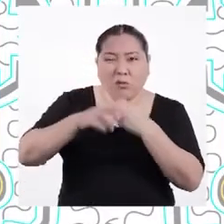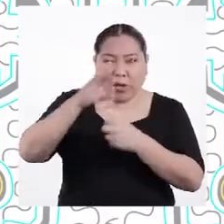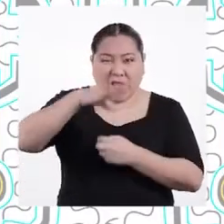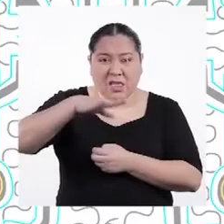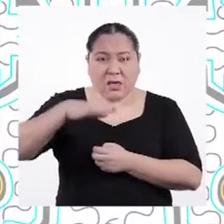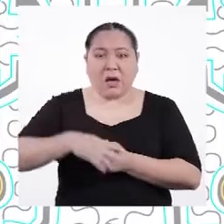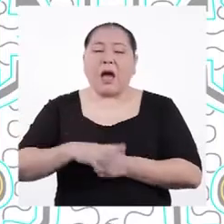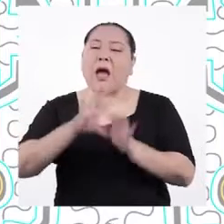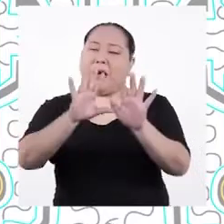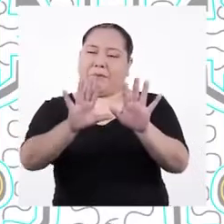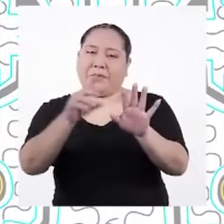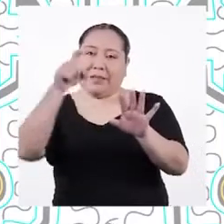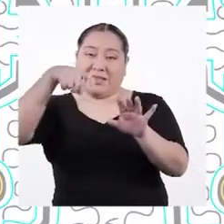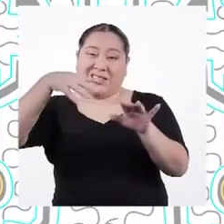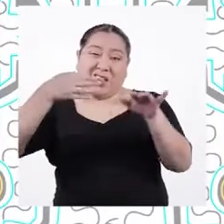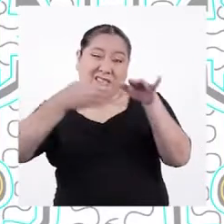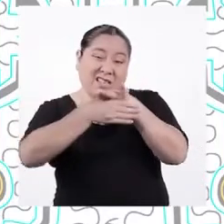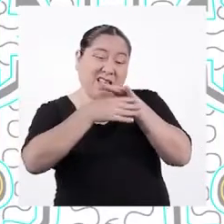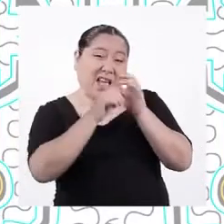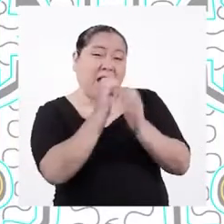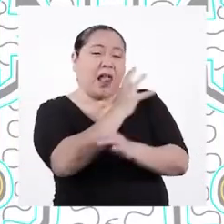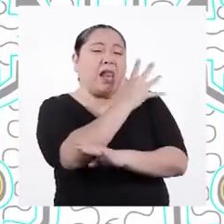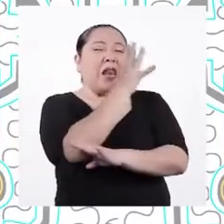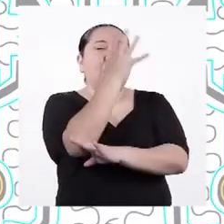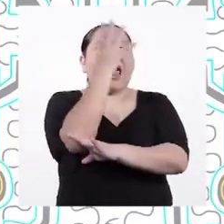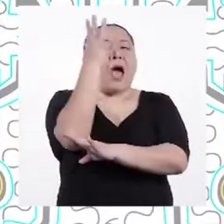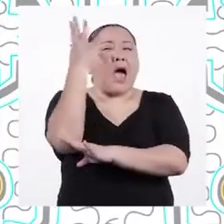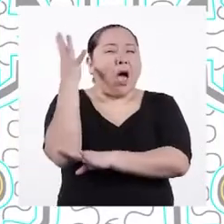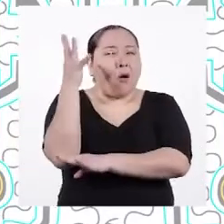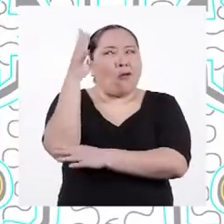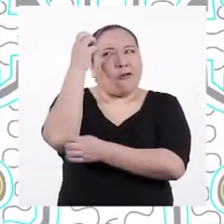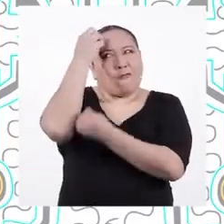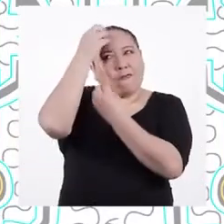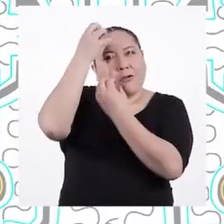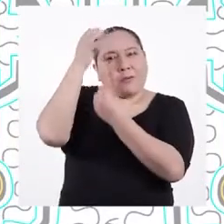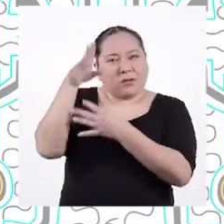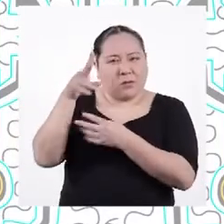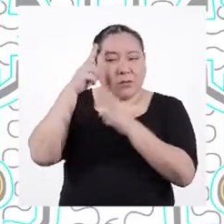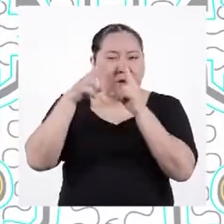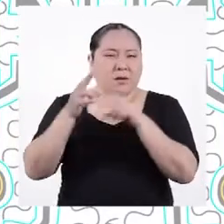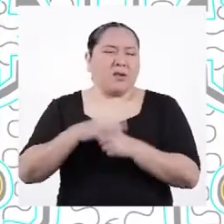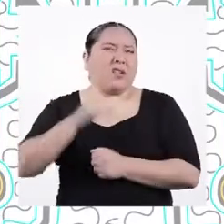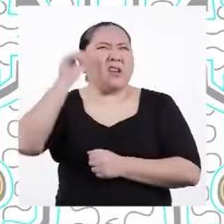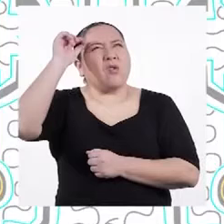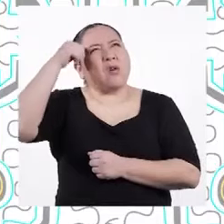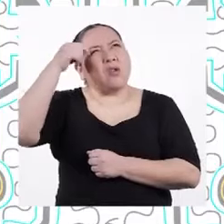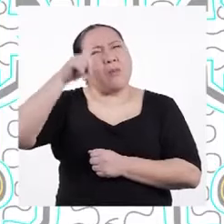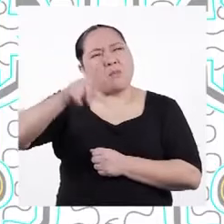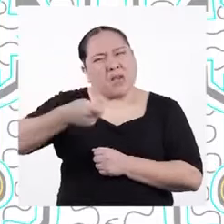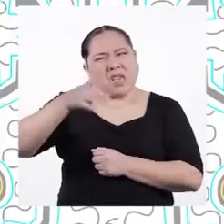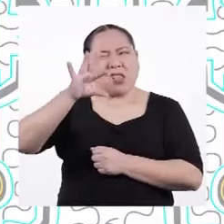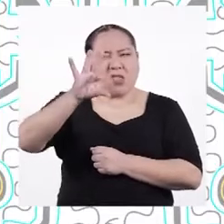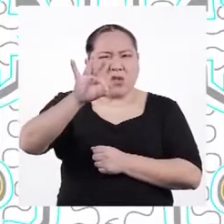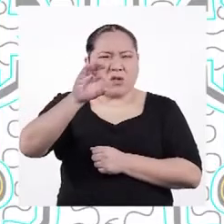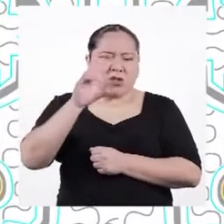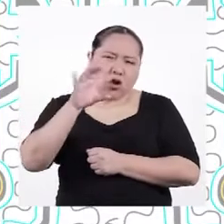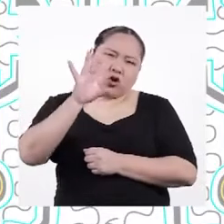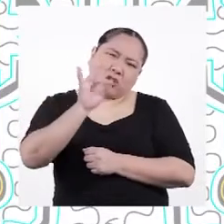Tendría que acceder al árbol de la información para tenerlas todas. Pero recuerdo de